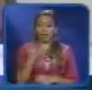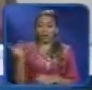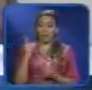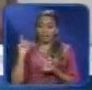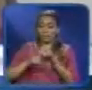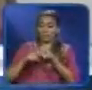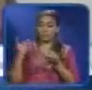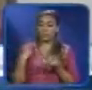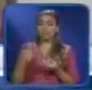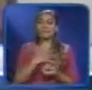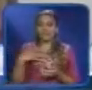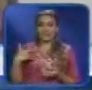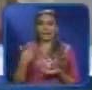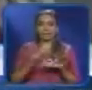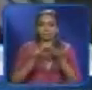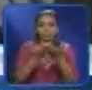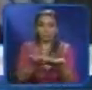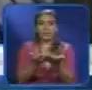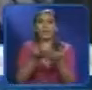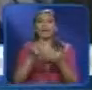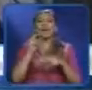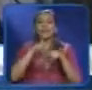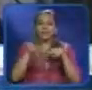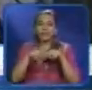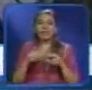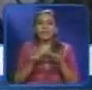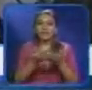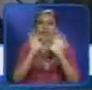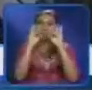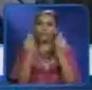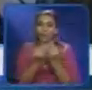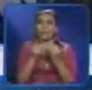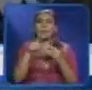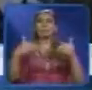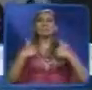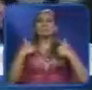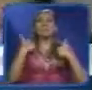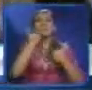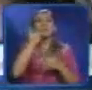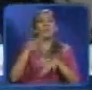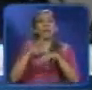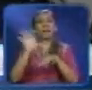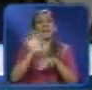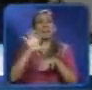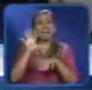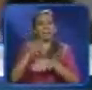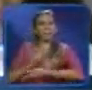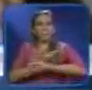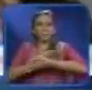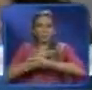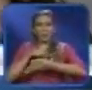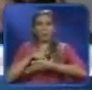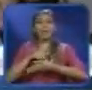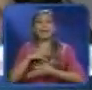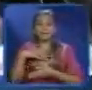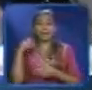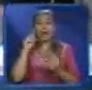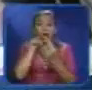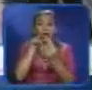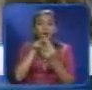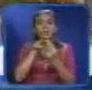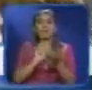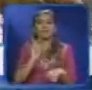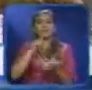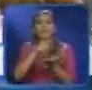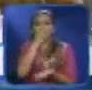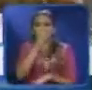los trámites para ofrecerle una familia al infante llamado Lev, que padece de una grave enfermedad y quien el intérprete conoció durante una visita